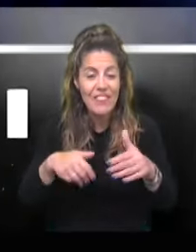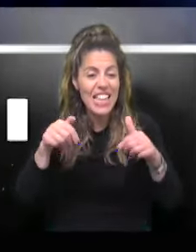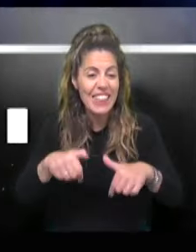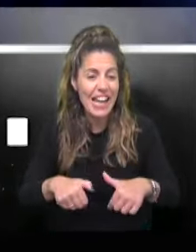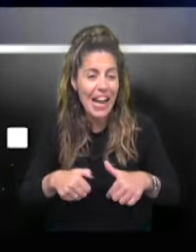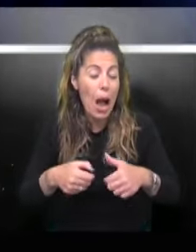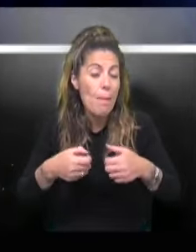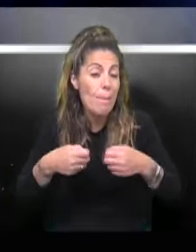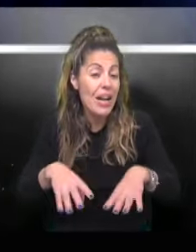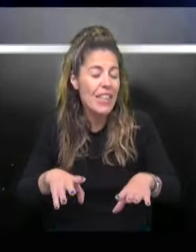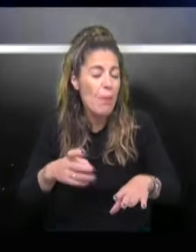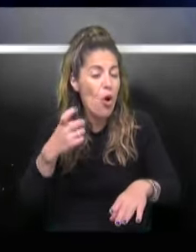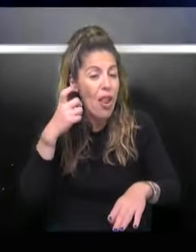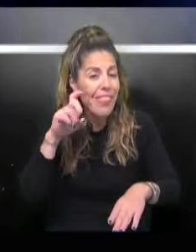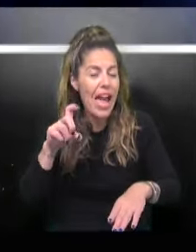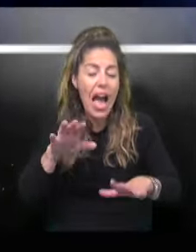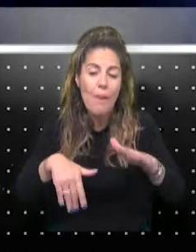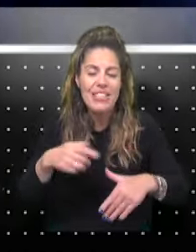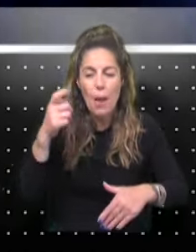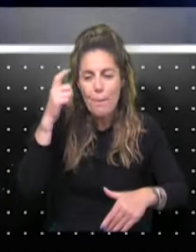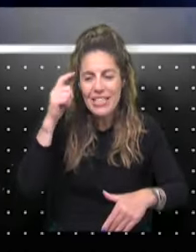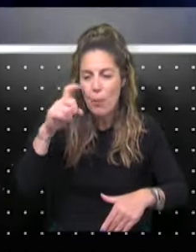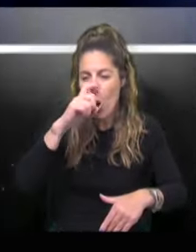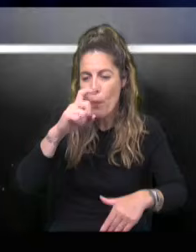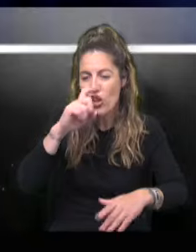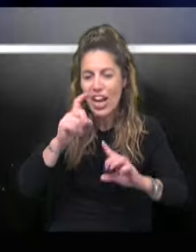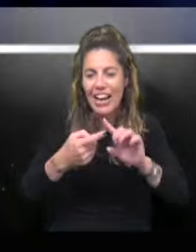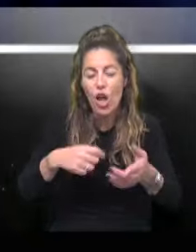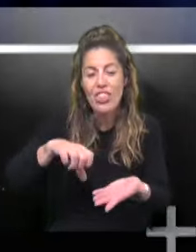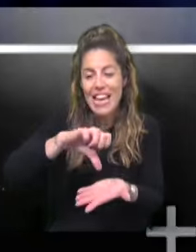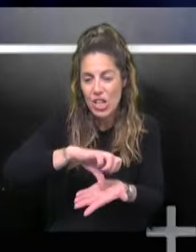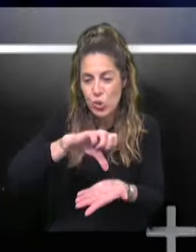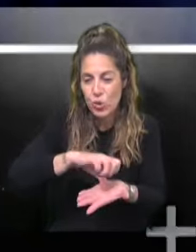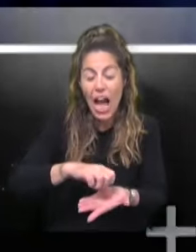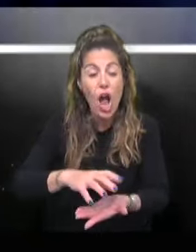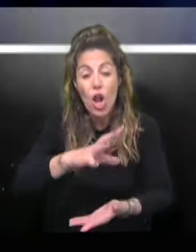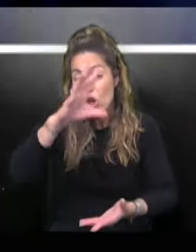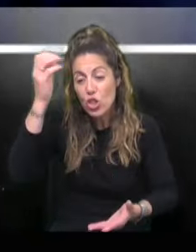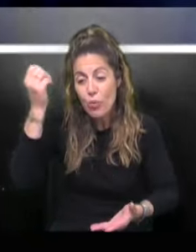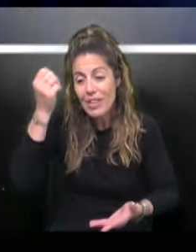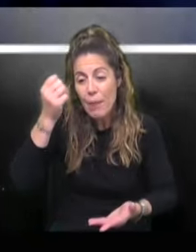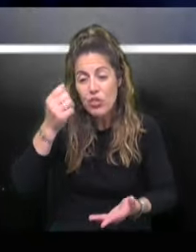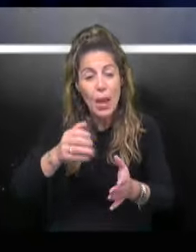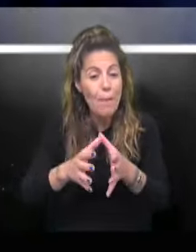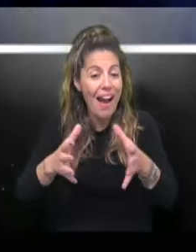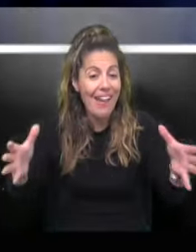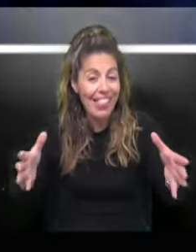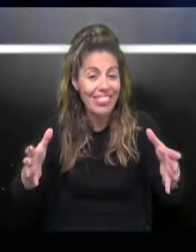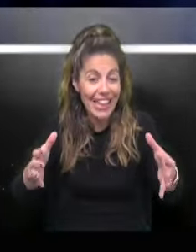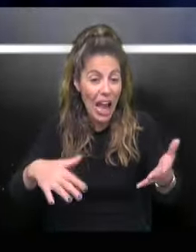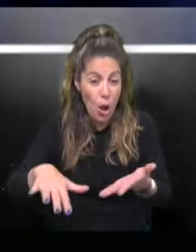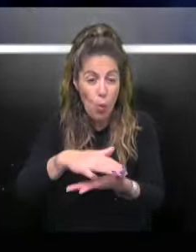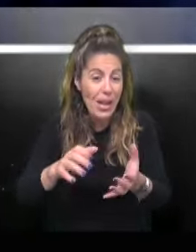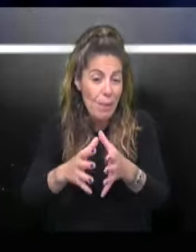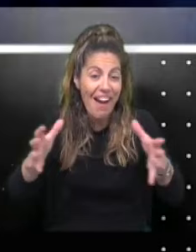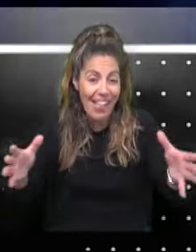perdemos la dimensión porque siempre pensamos a Buenos Aires en función de la ciudad y nos olvidamos que la provincia es más grande que el Uruguay y que tiene una